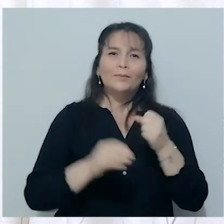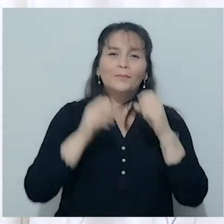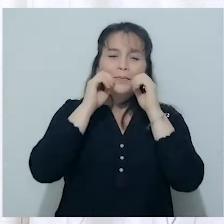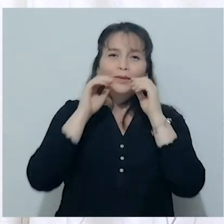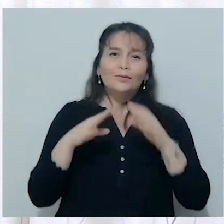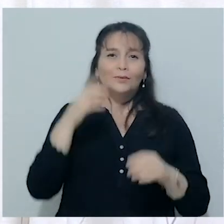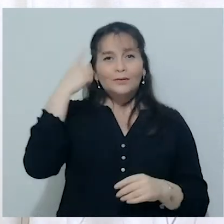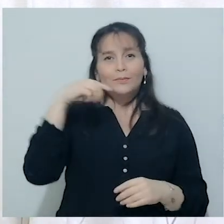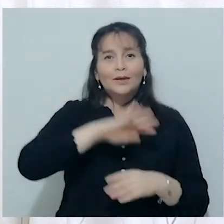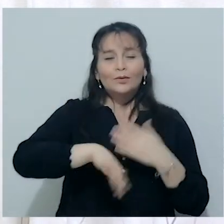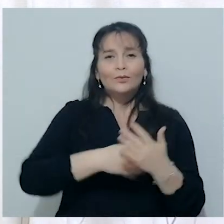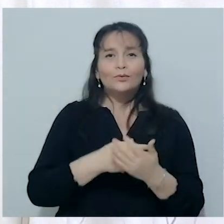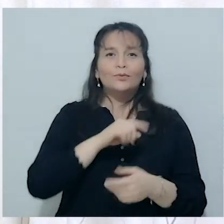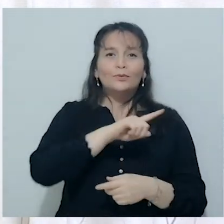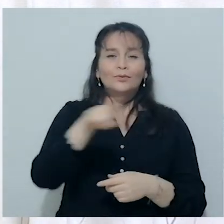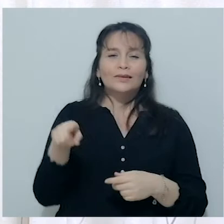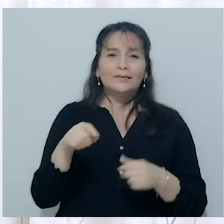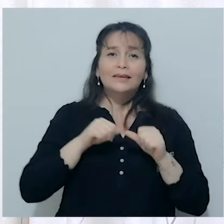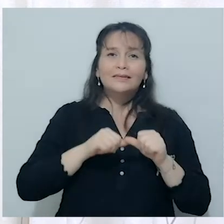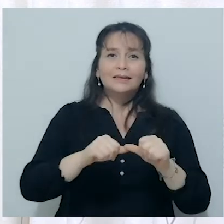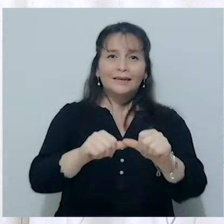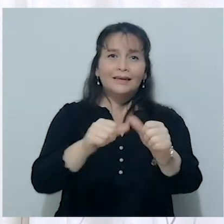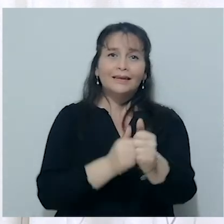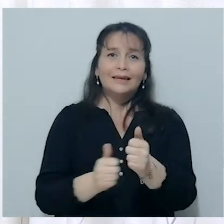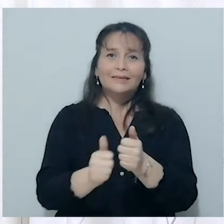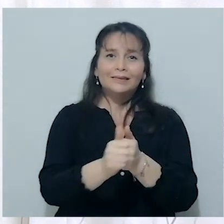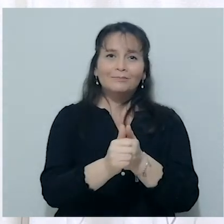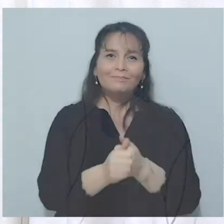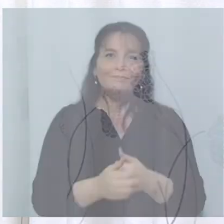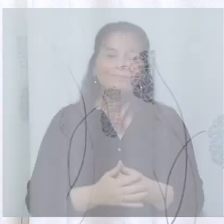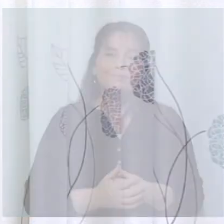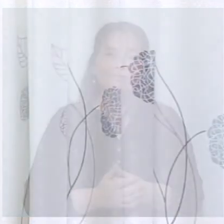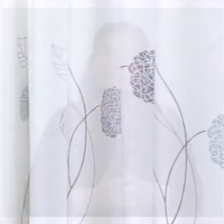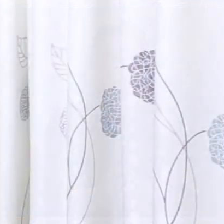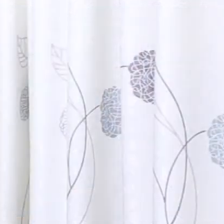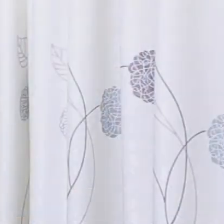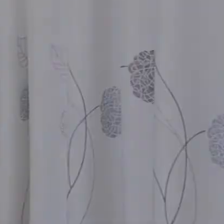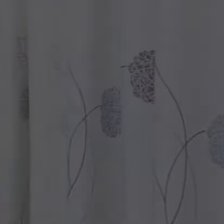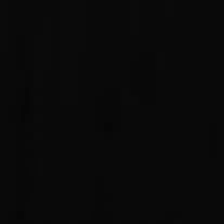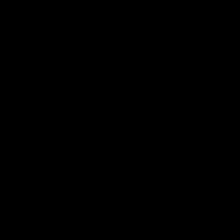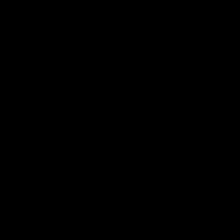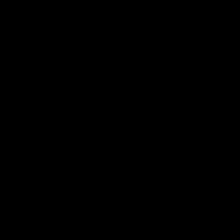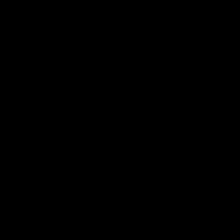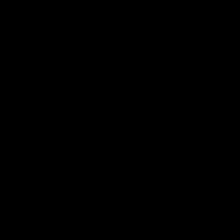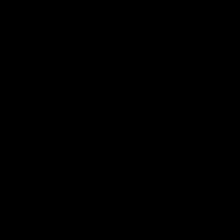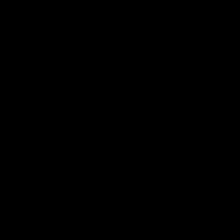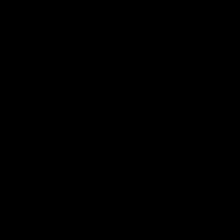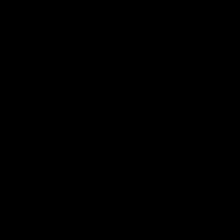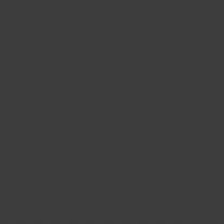fundamento. Bendiciones para todos ustedes. Y a seguir adelante.